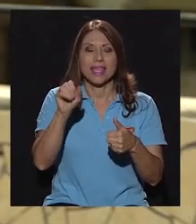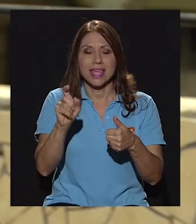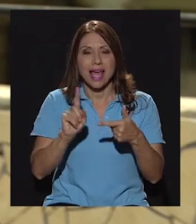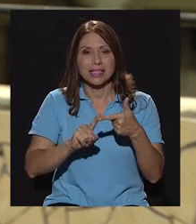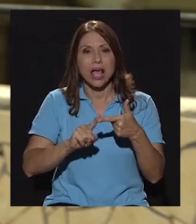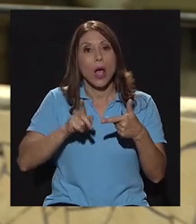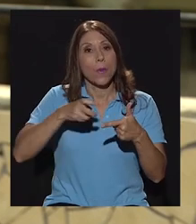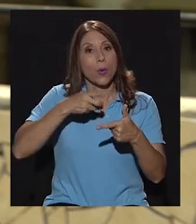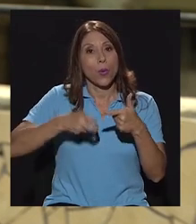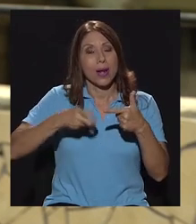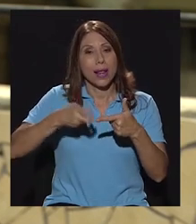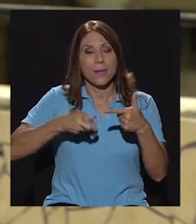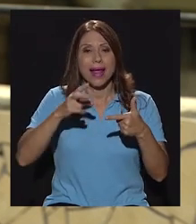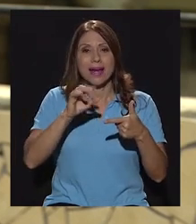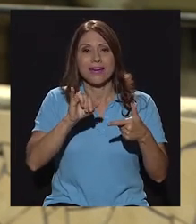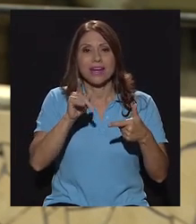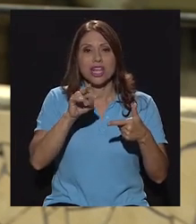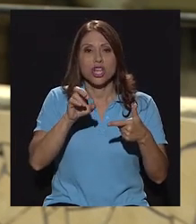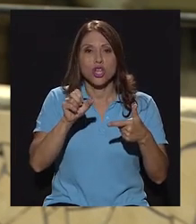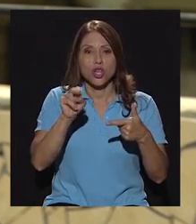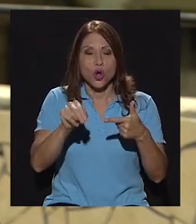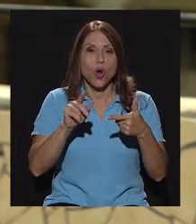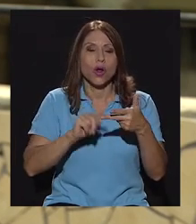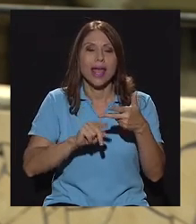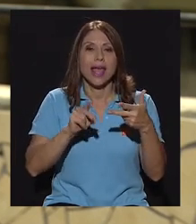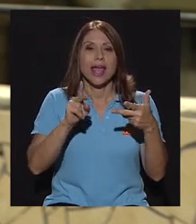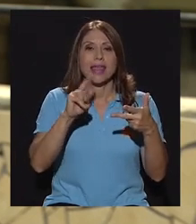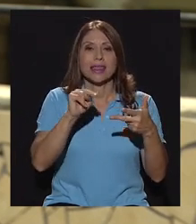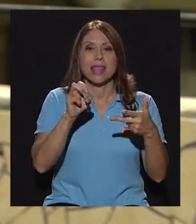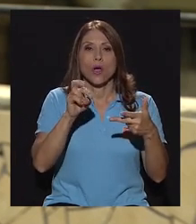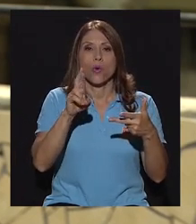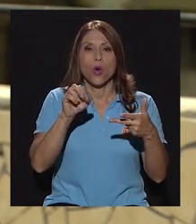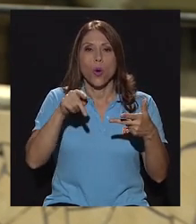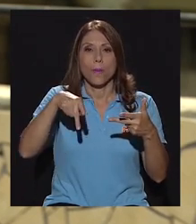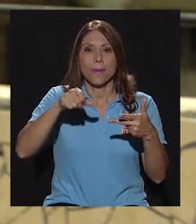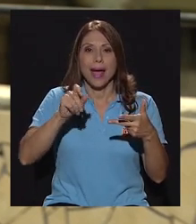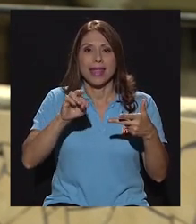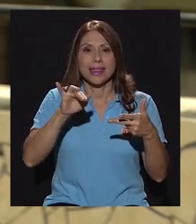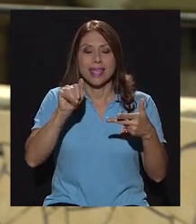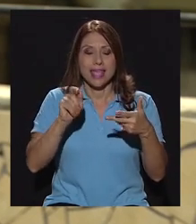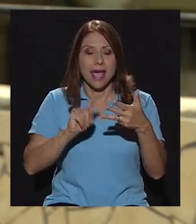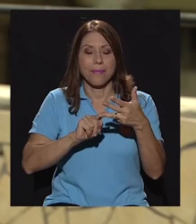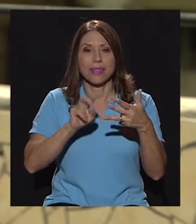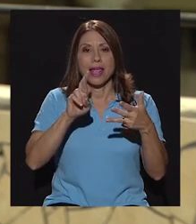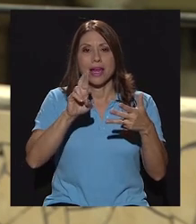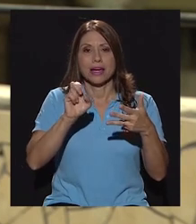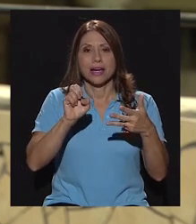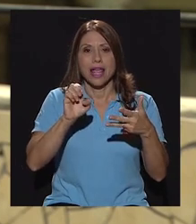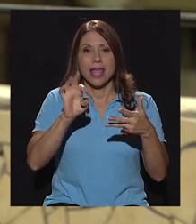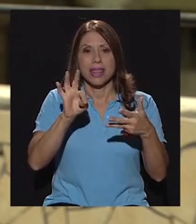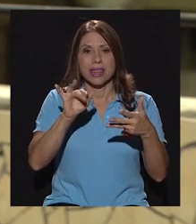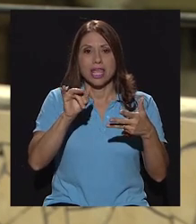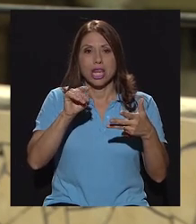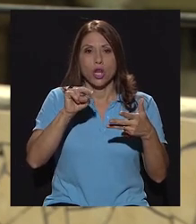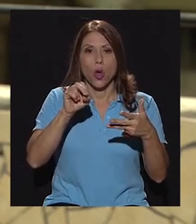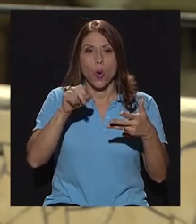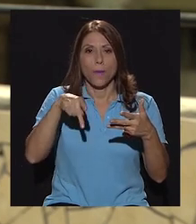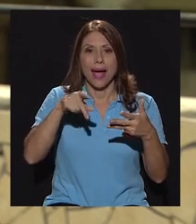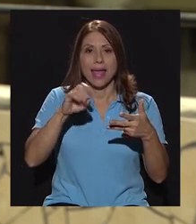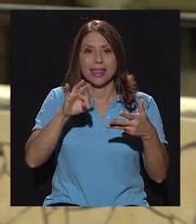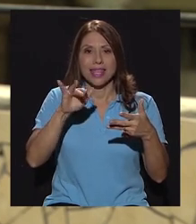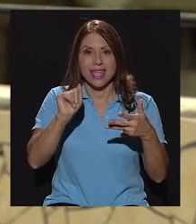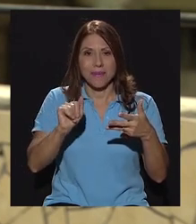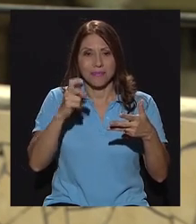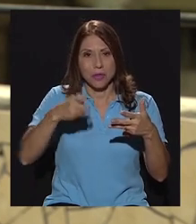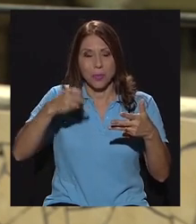el riñón, la neuropatía, que serían los pequeños vasos, nervios, y la retinopatía, que sería daño a nivel de los vasitos